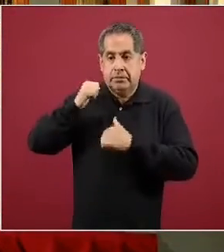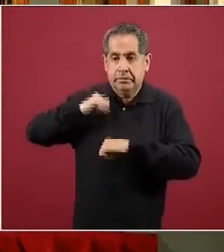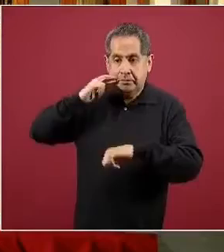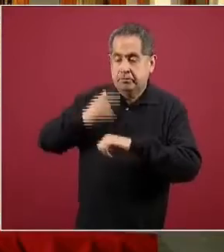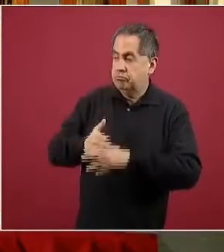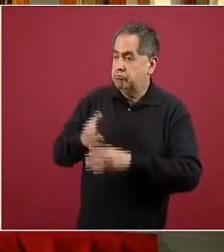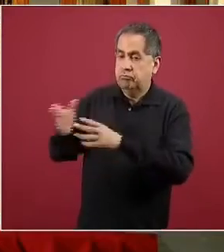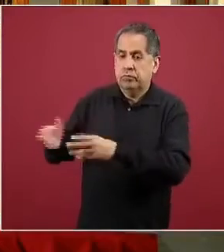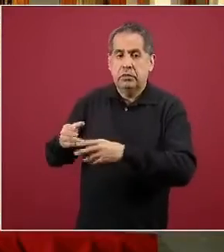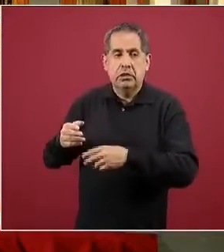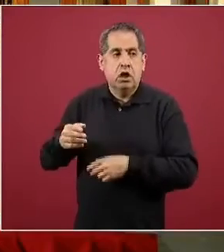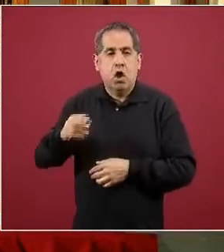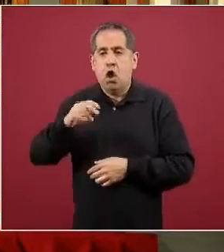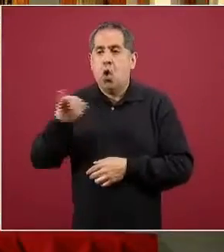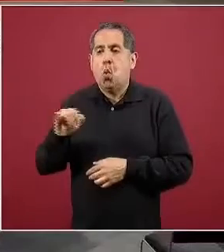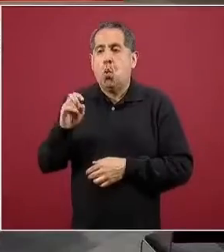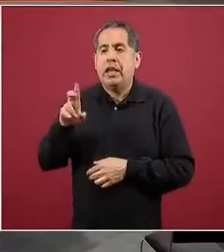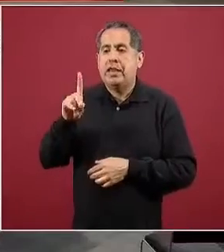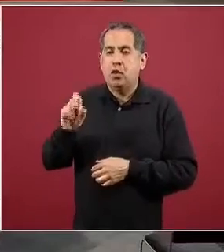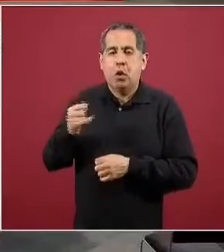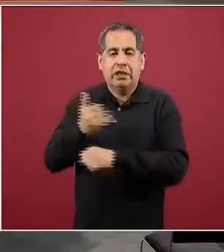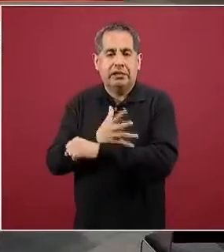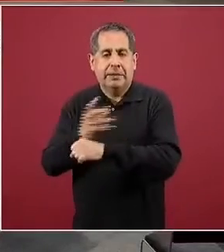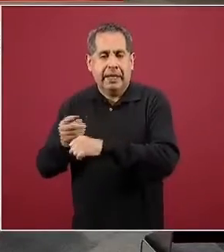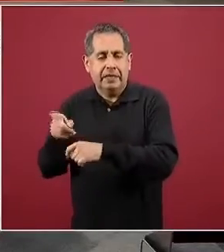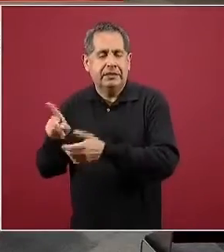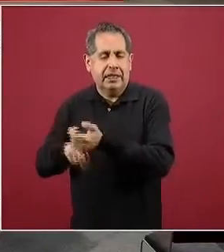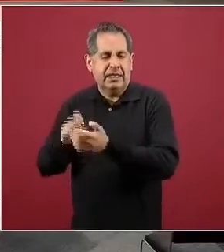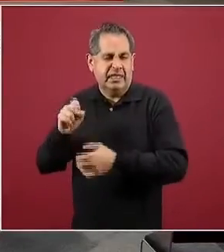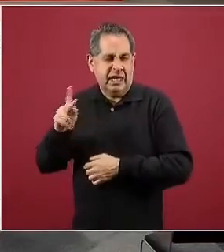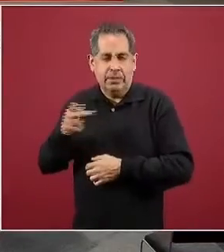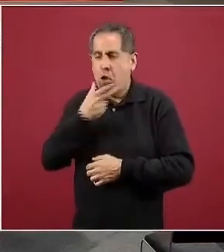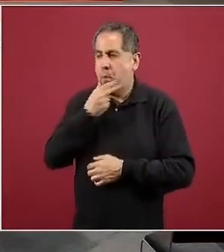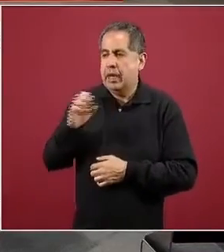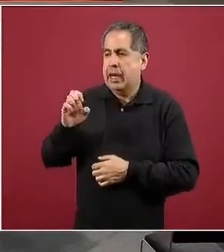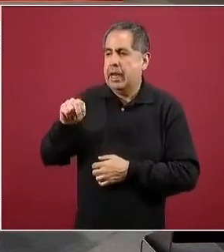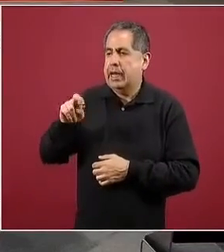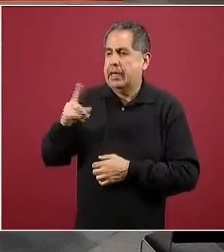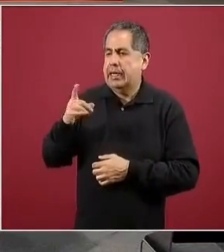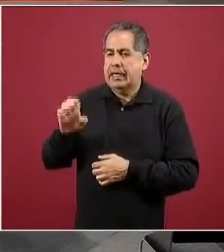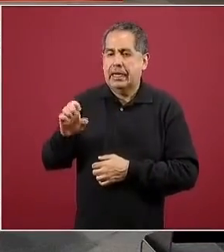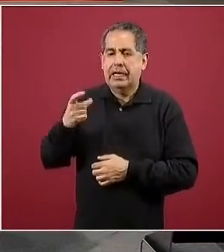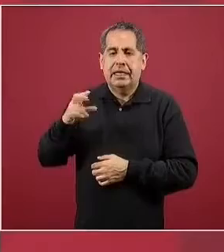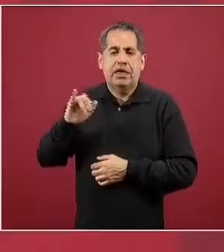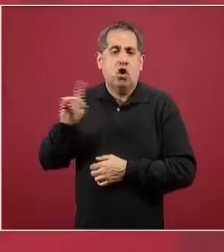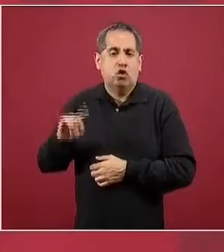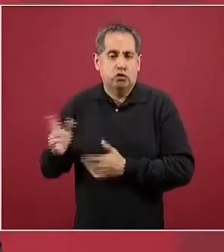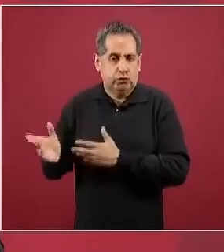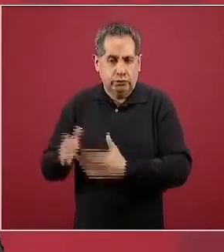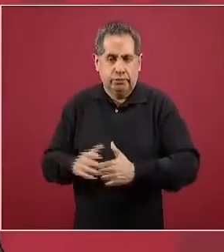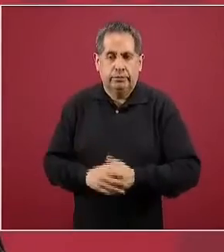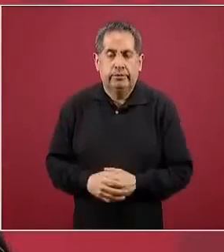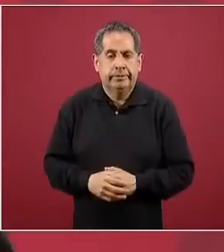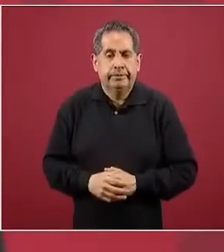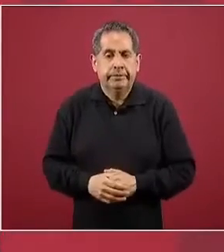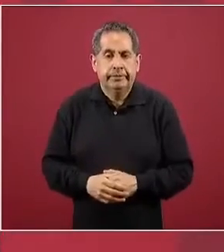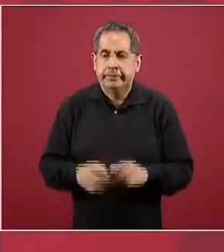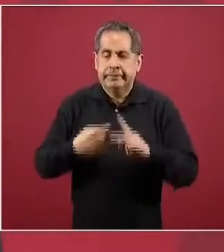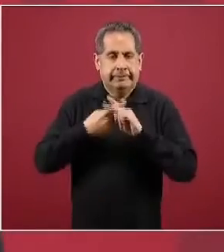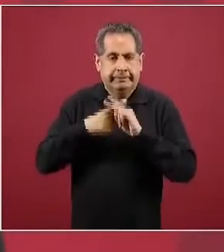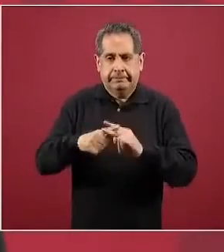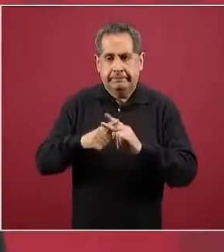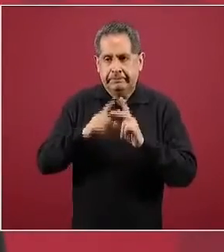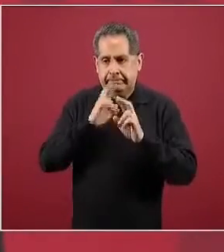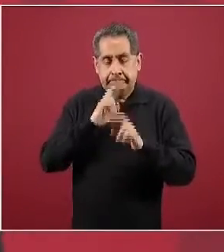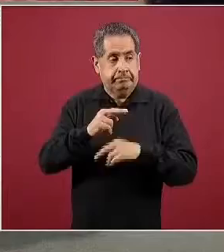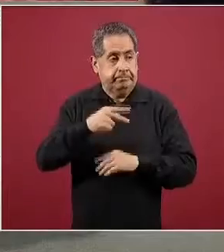la Unidad de Asuntos Jurídicos y Transparencia, Enrique Quirós Acosta. Empecemos respondiendo algunas de